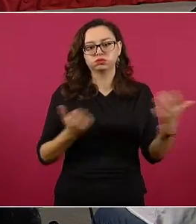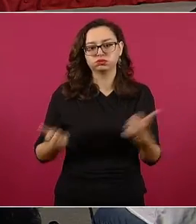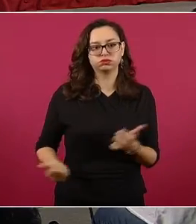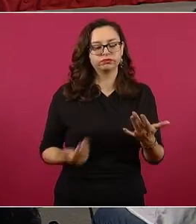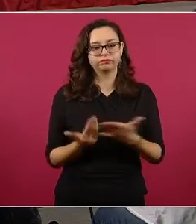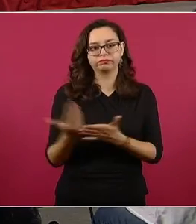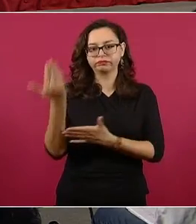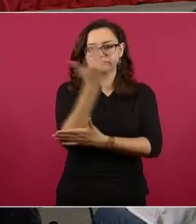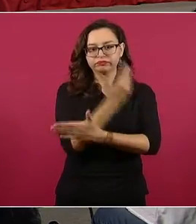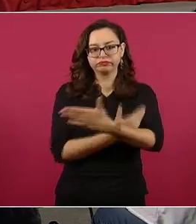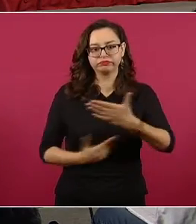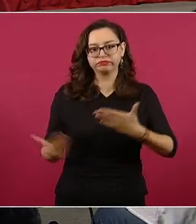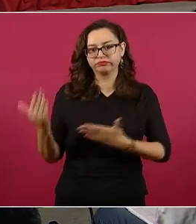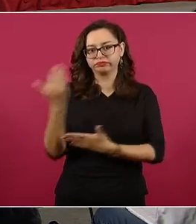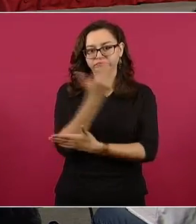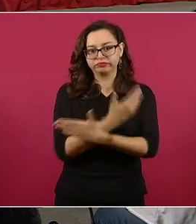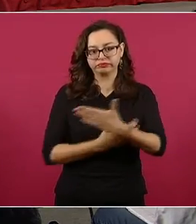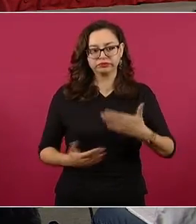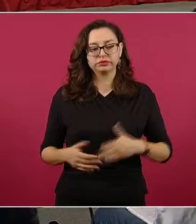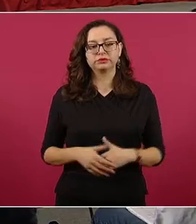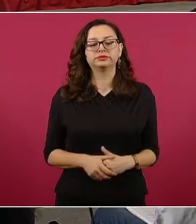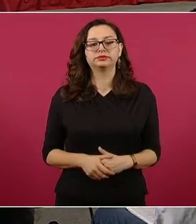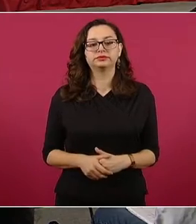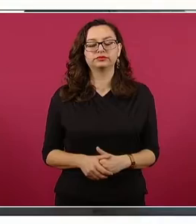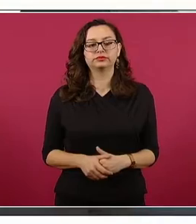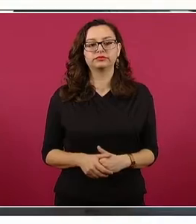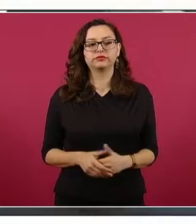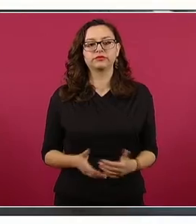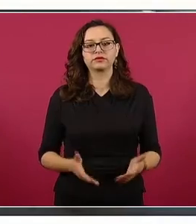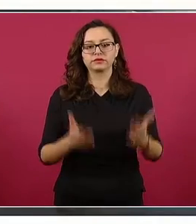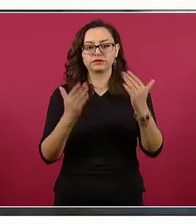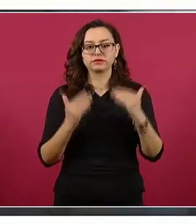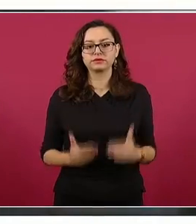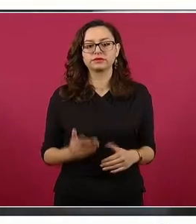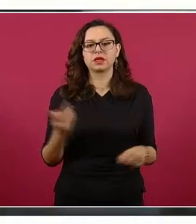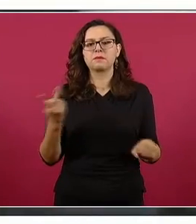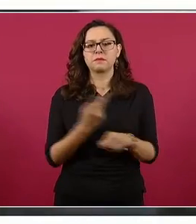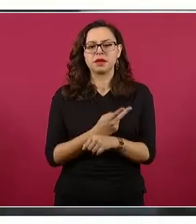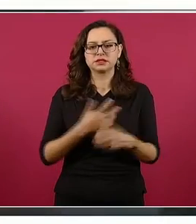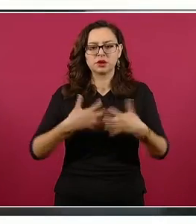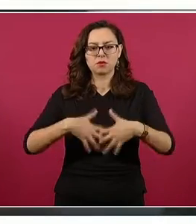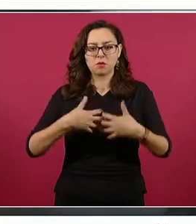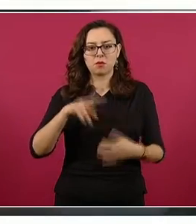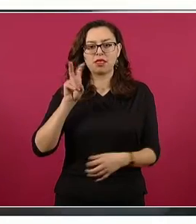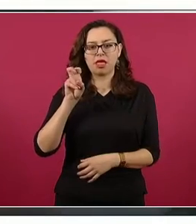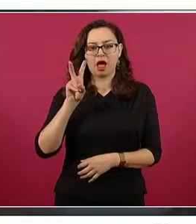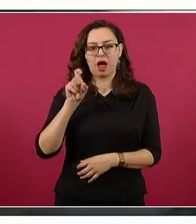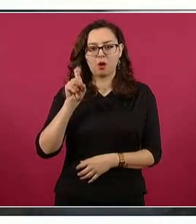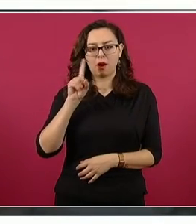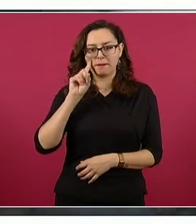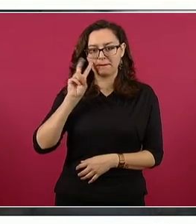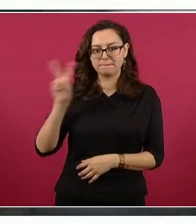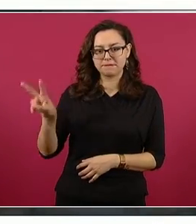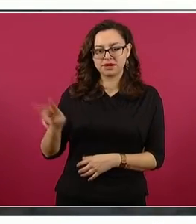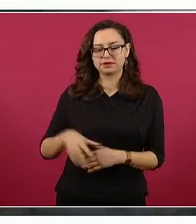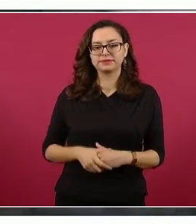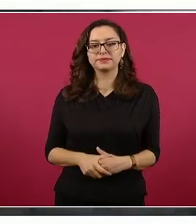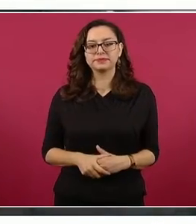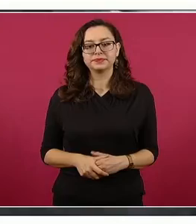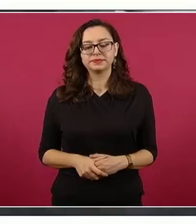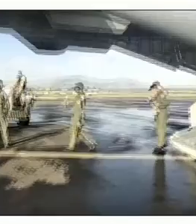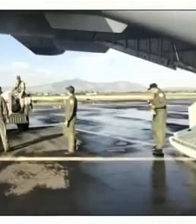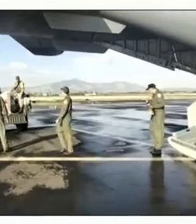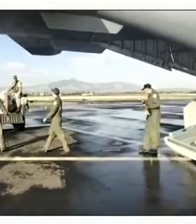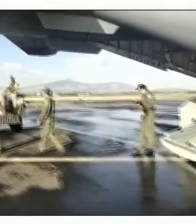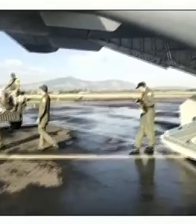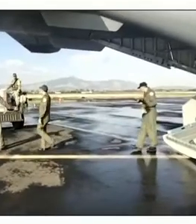Bien, ¿cuál es la situación de las bombas de agua? Bueno, Como ya dijimos, el primer día